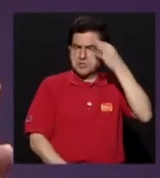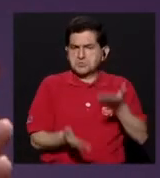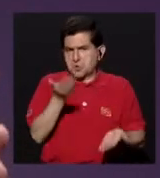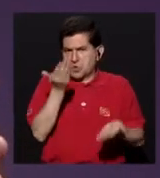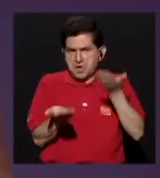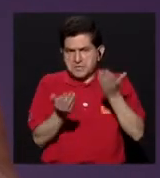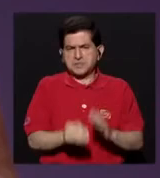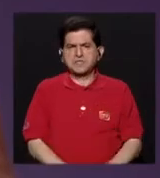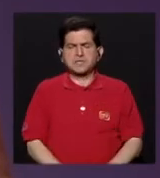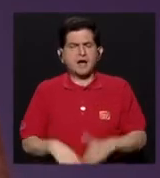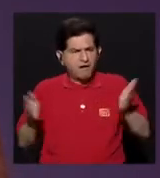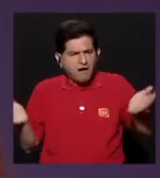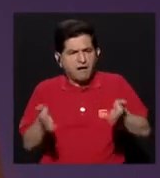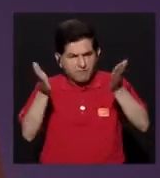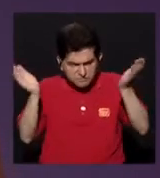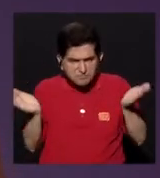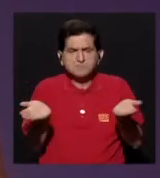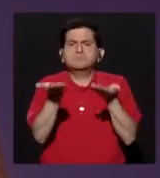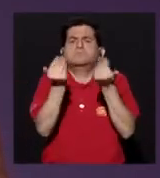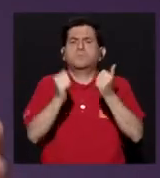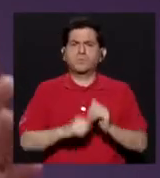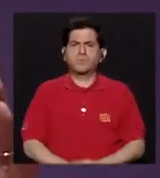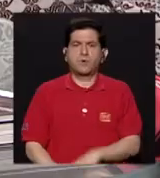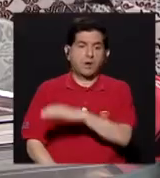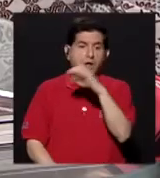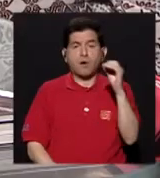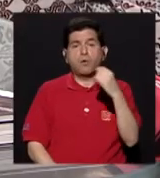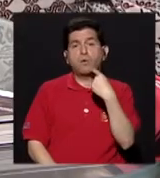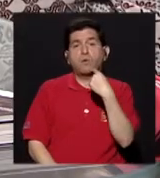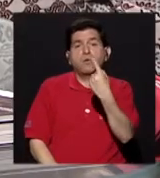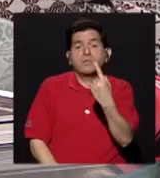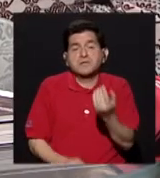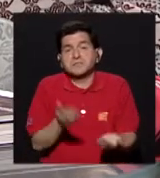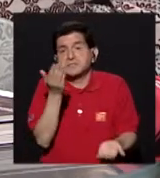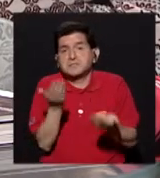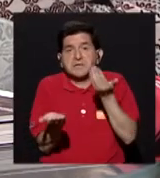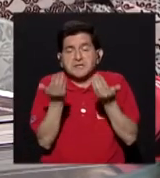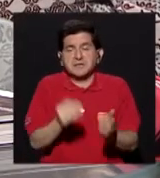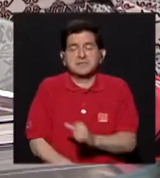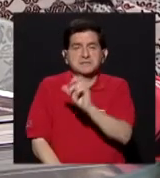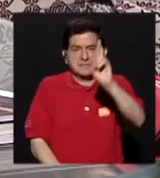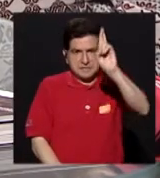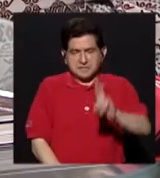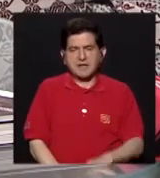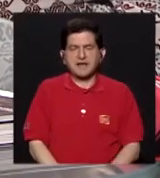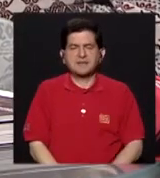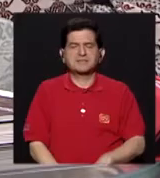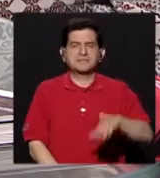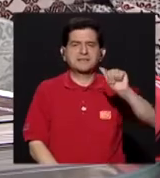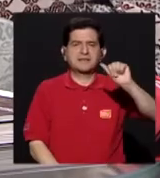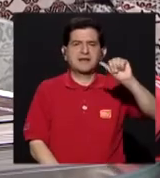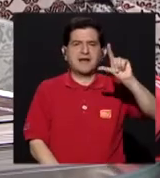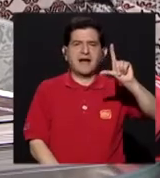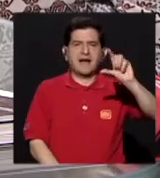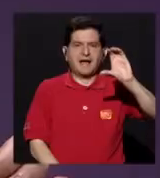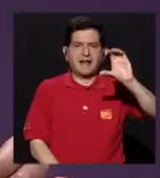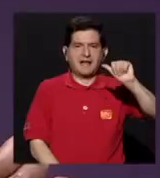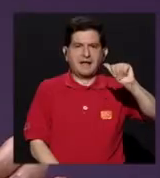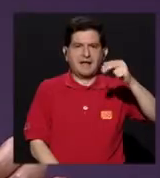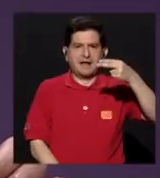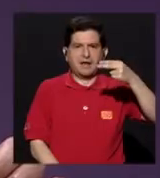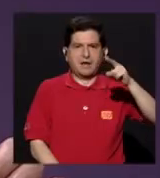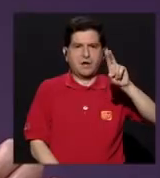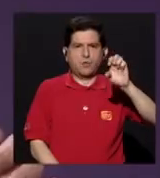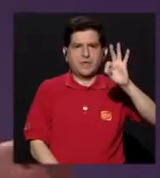que podrían estar fomentando o lo que llamamos en costarricense alcahueteando la